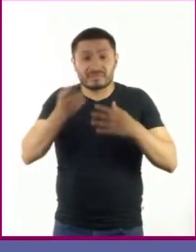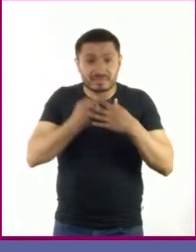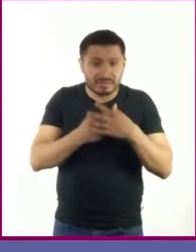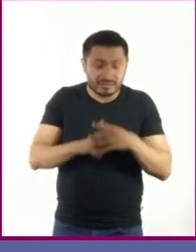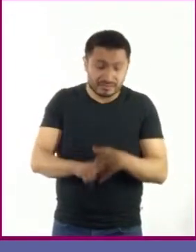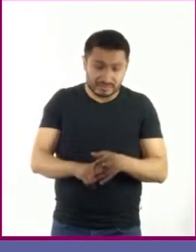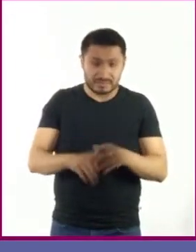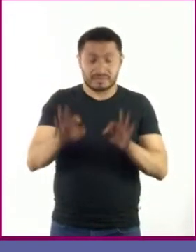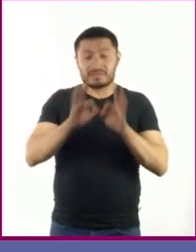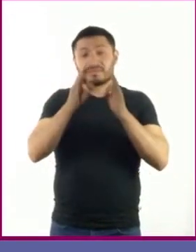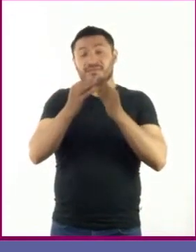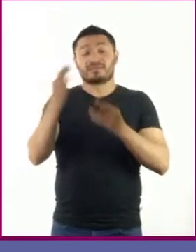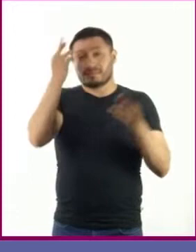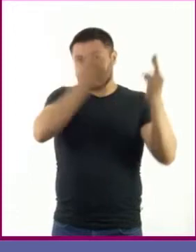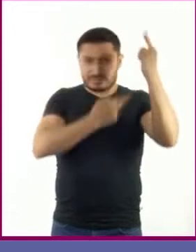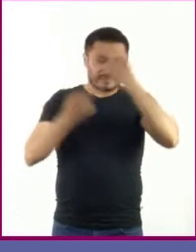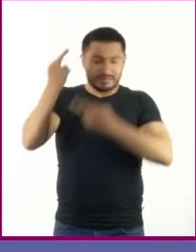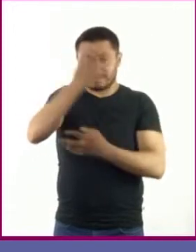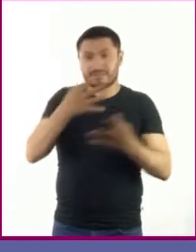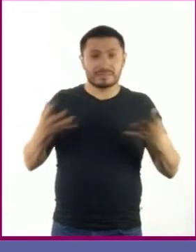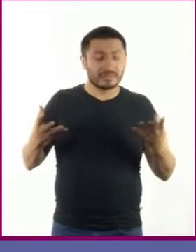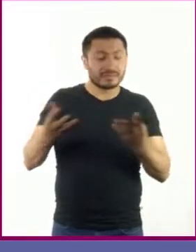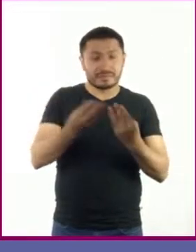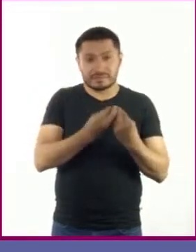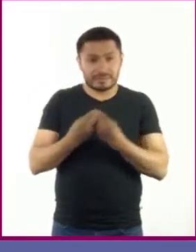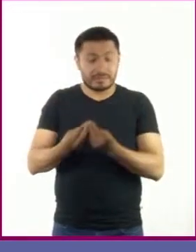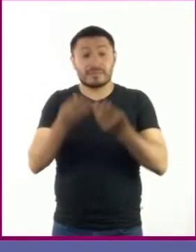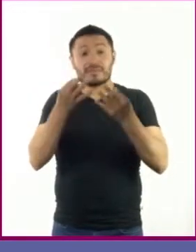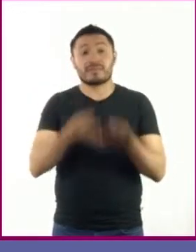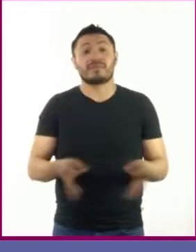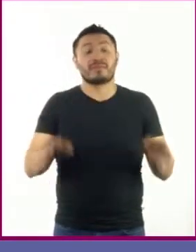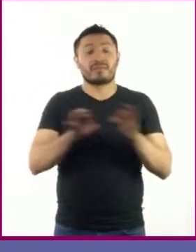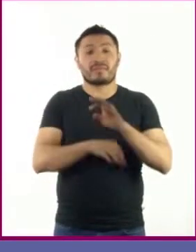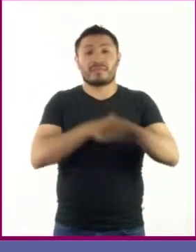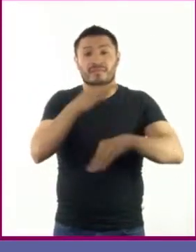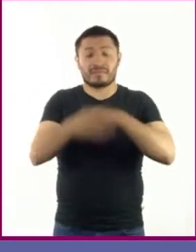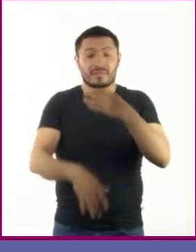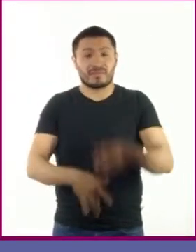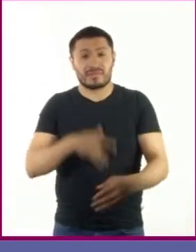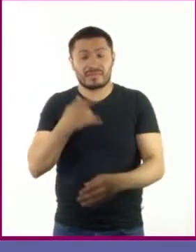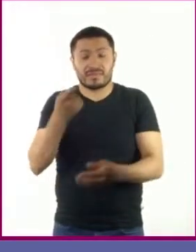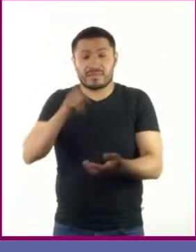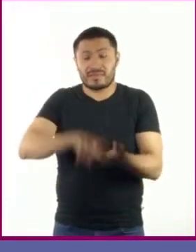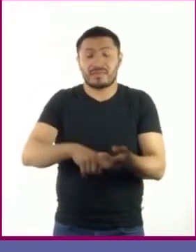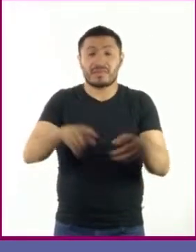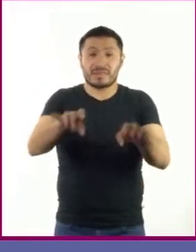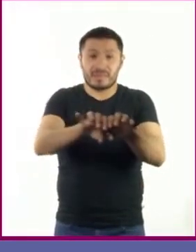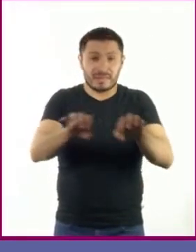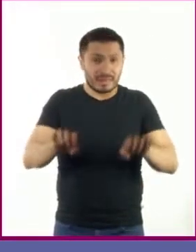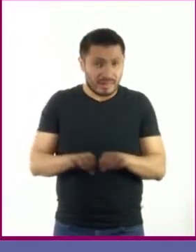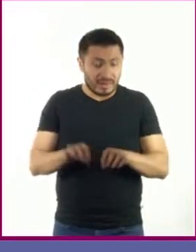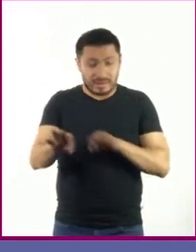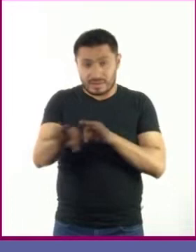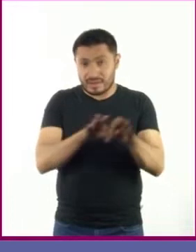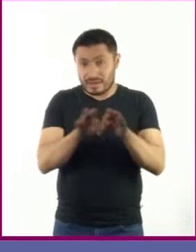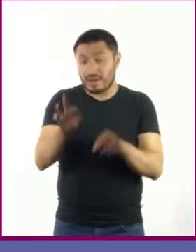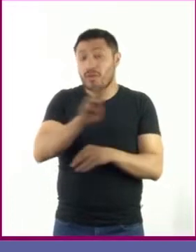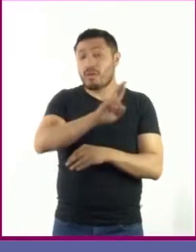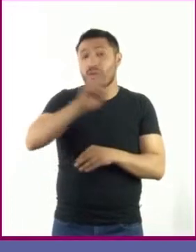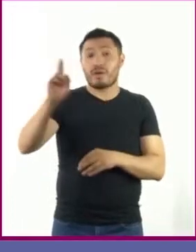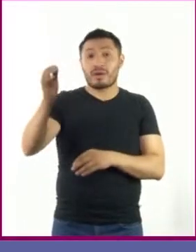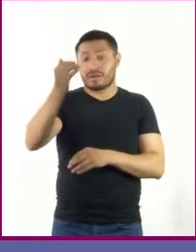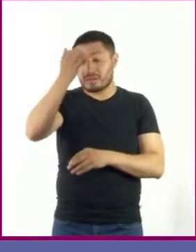de revisión colaborativa, es indispensable que todos se sientan parte de un equipo de trabajo y reconocer que